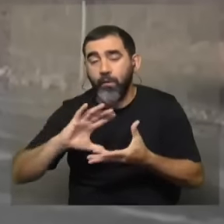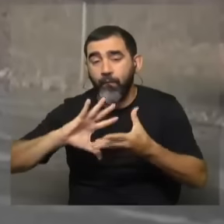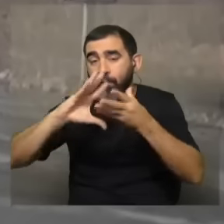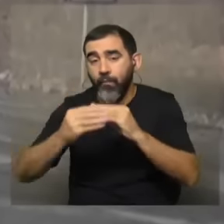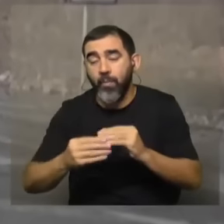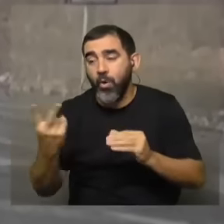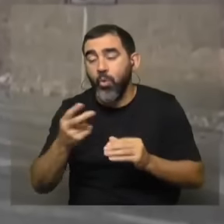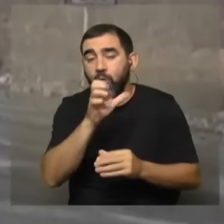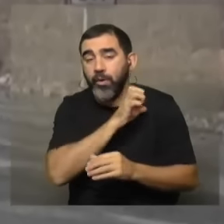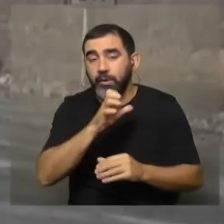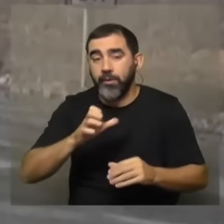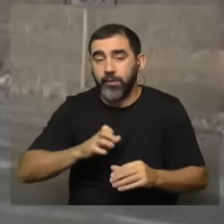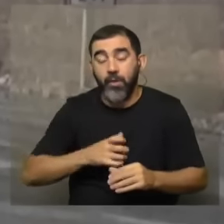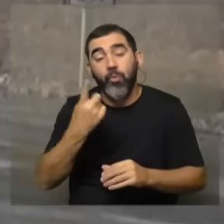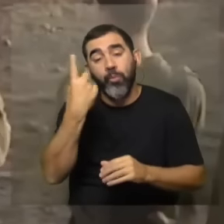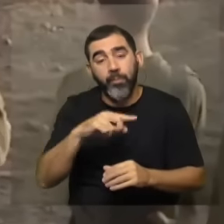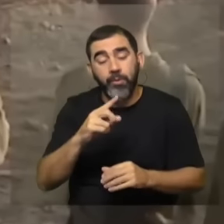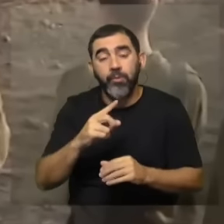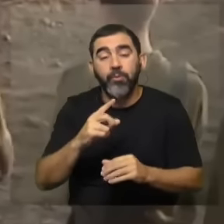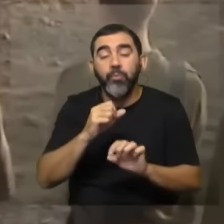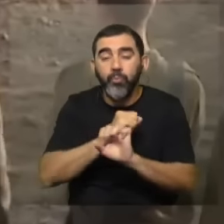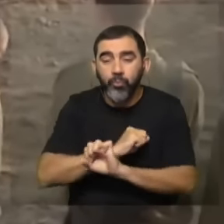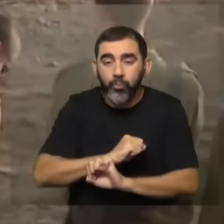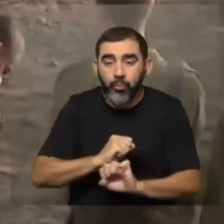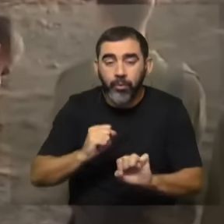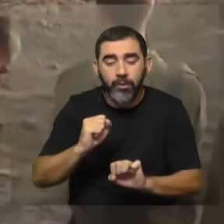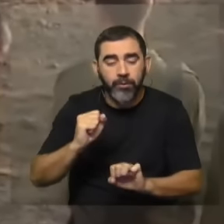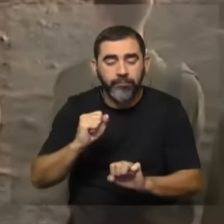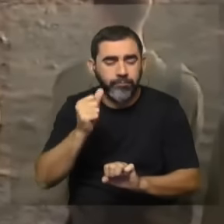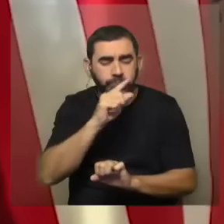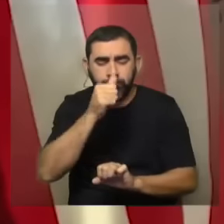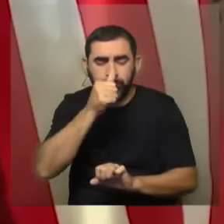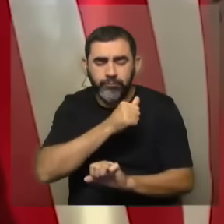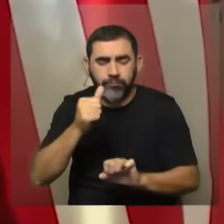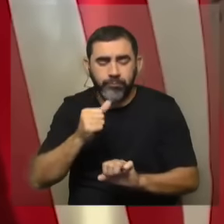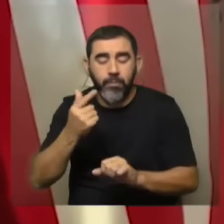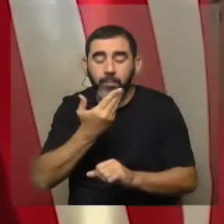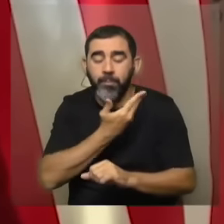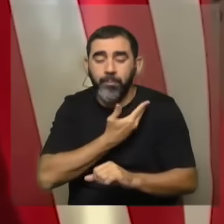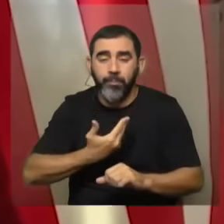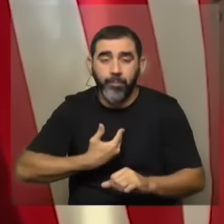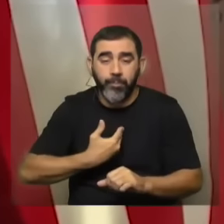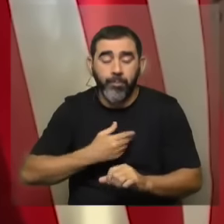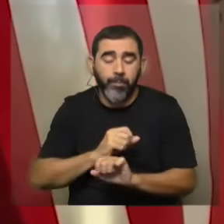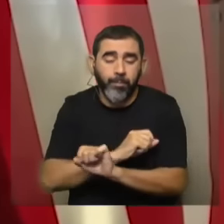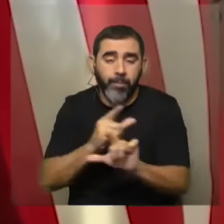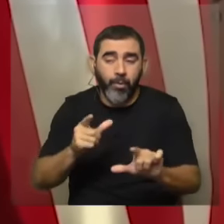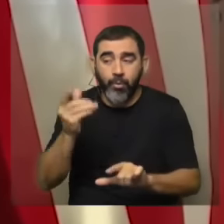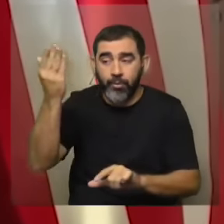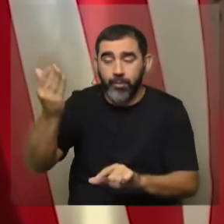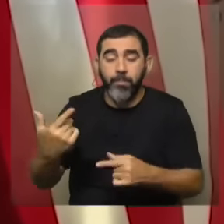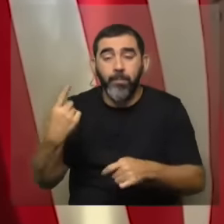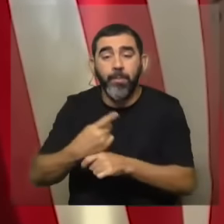que los dos estados pero Consideró que la posibilidad parece lejana más aún con un gobierno presidido por Benjamín